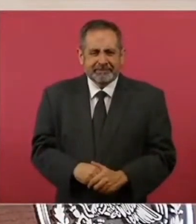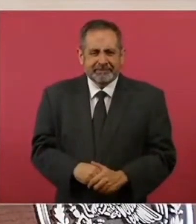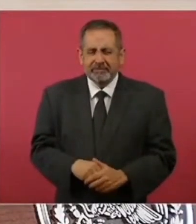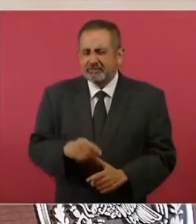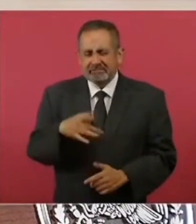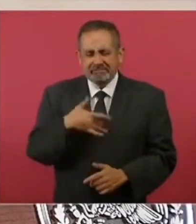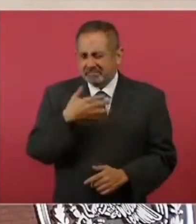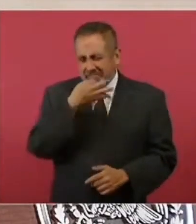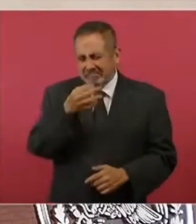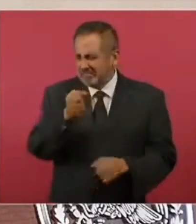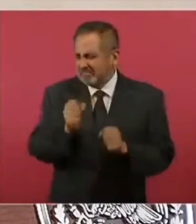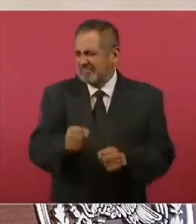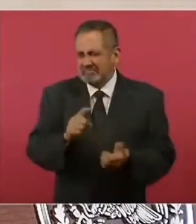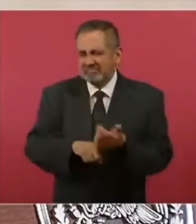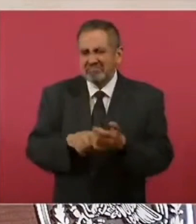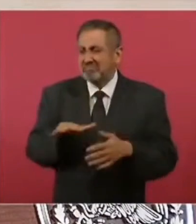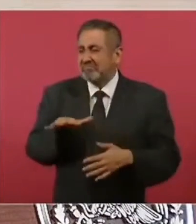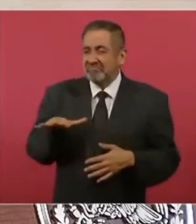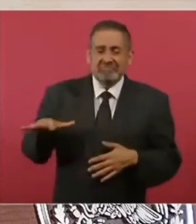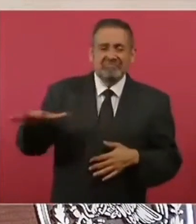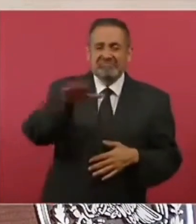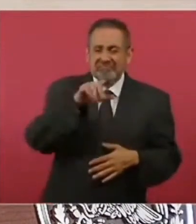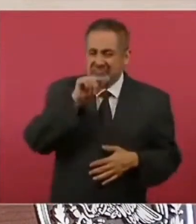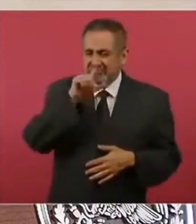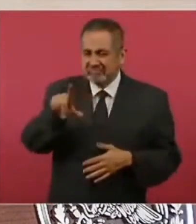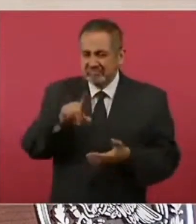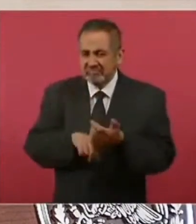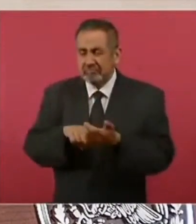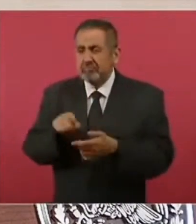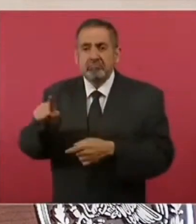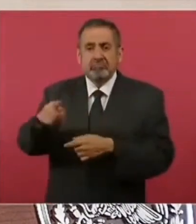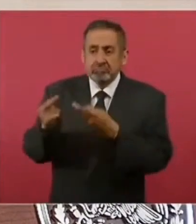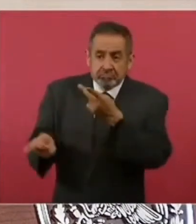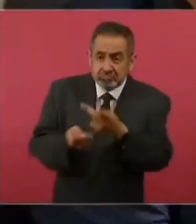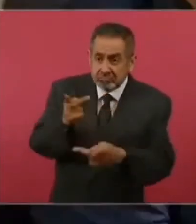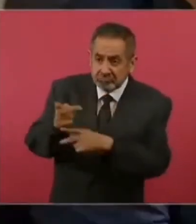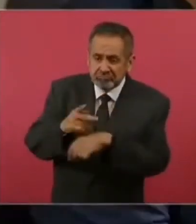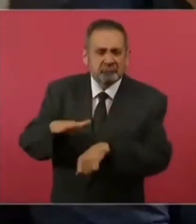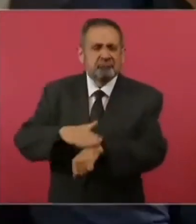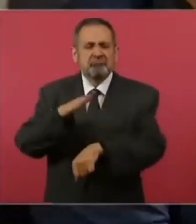te aseguro de que nos aprueban.